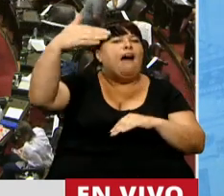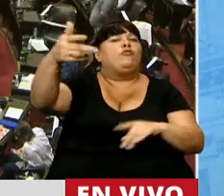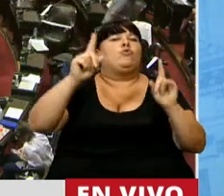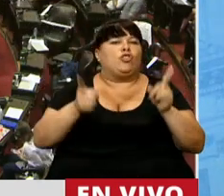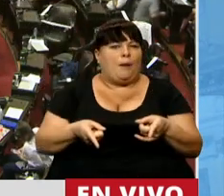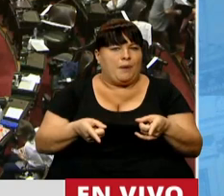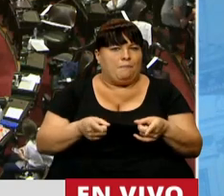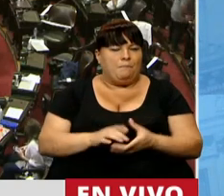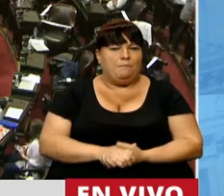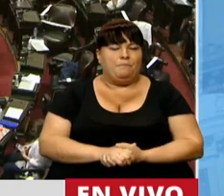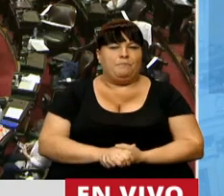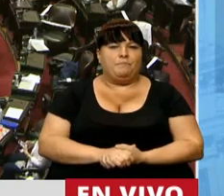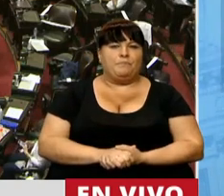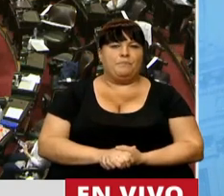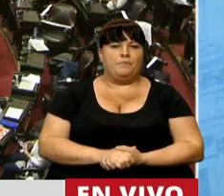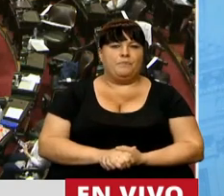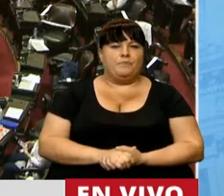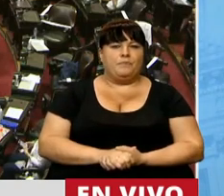futuro.